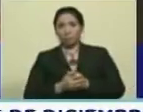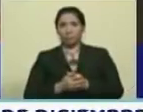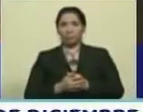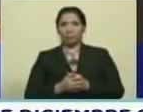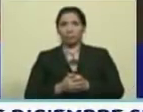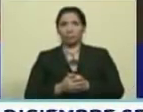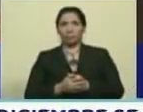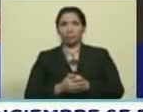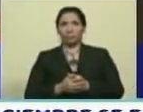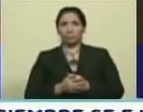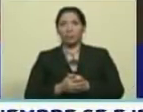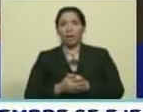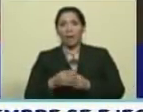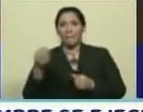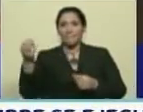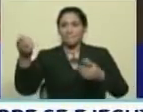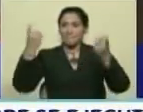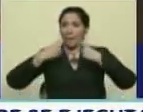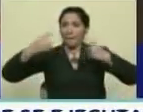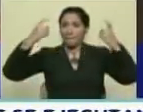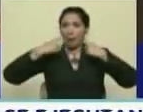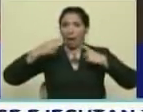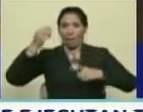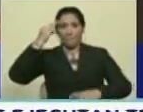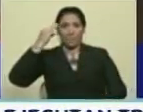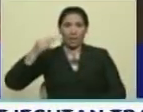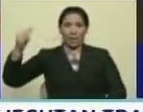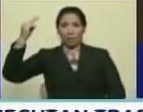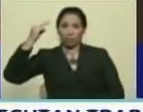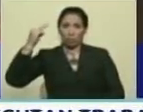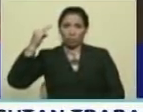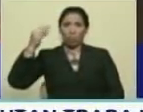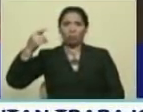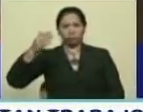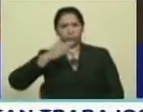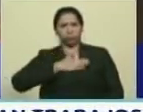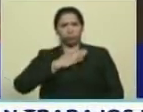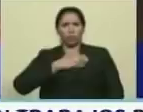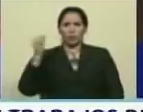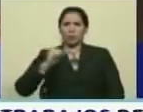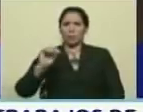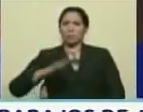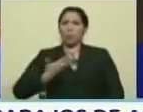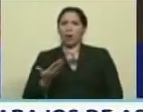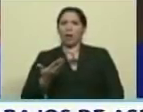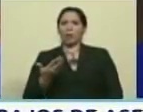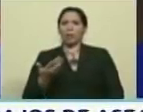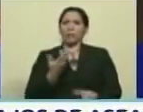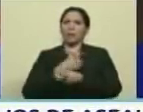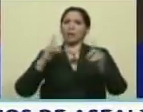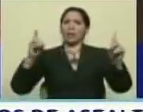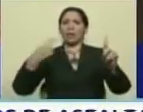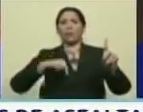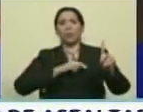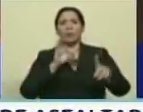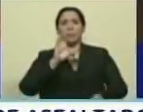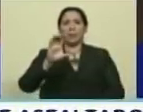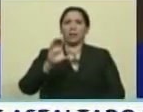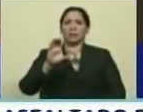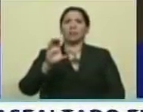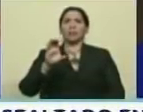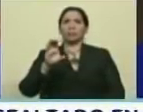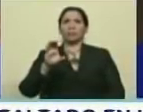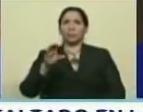método Yo Sí Puedo para declarar a nuestra patria territorio libre de